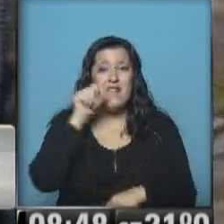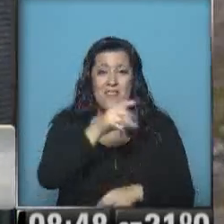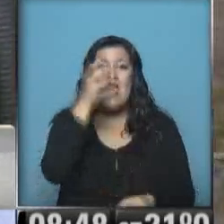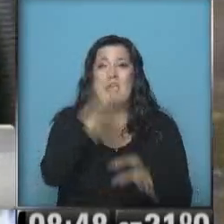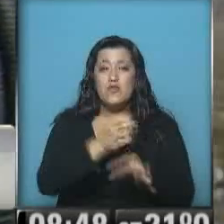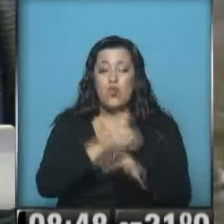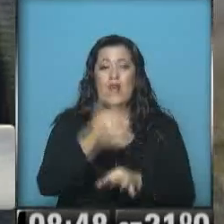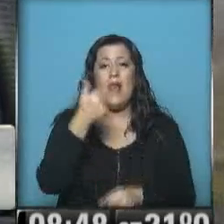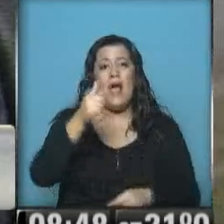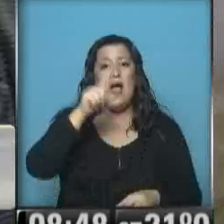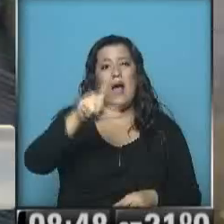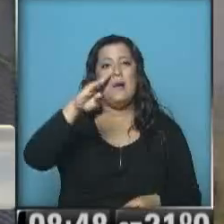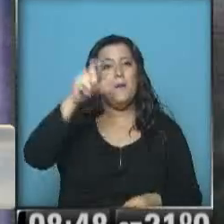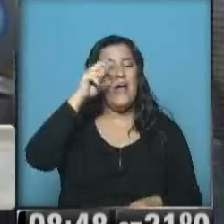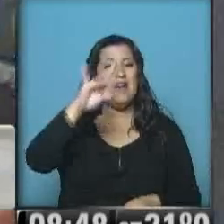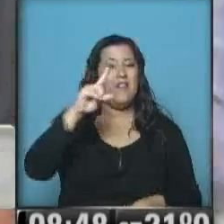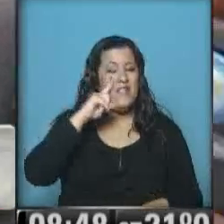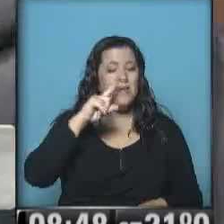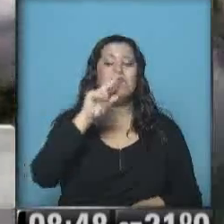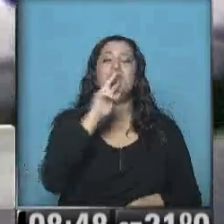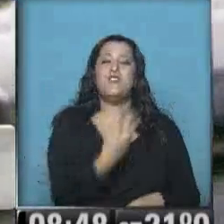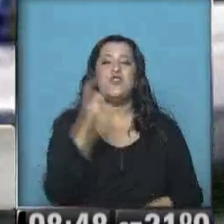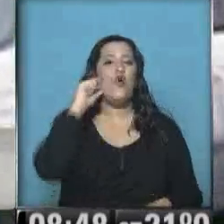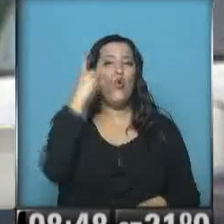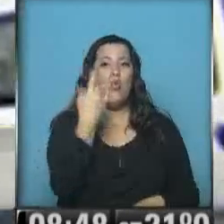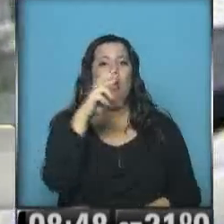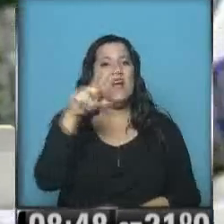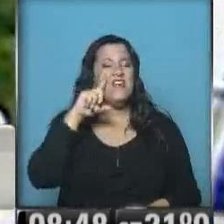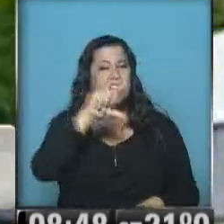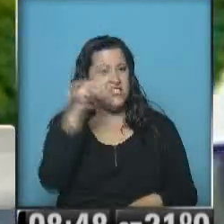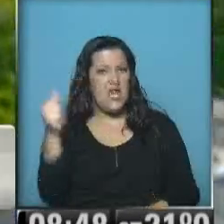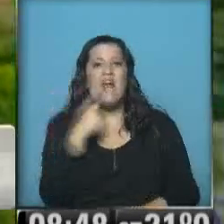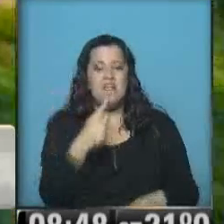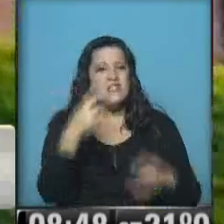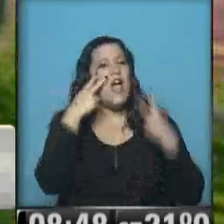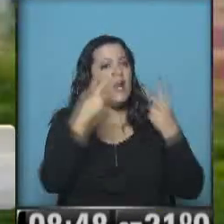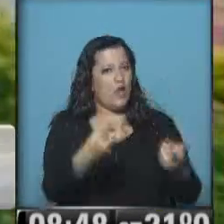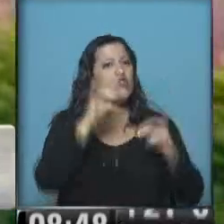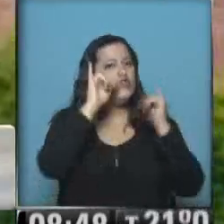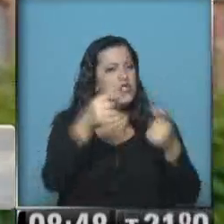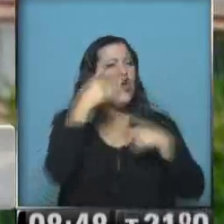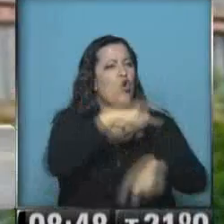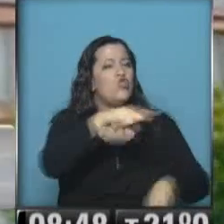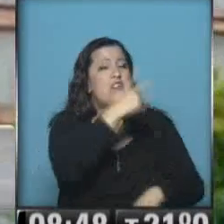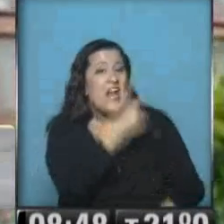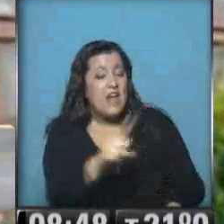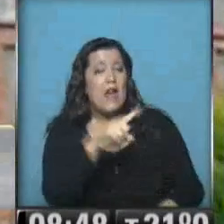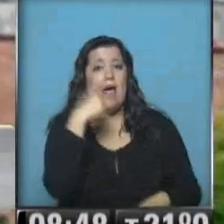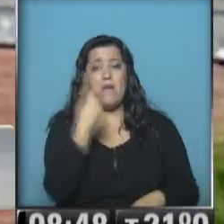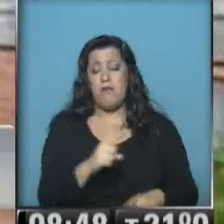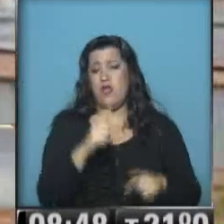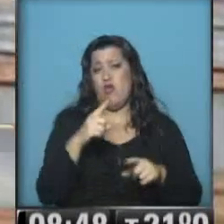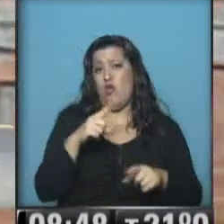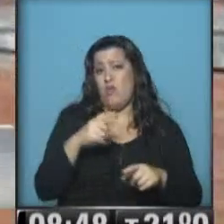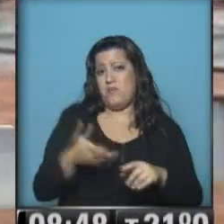albert de mónica guariglio reconoció que se habían habían pasado cosas raras pero hasta el viernes pasado